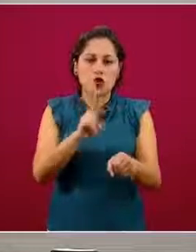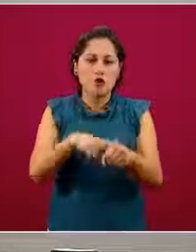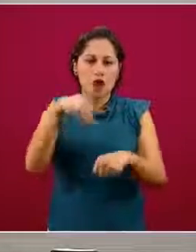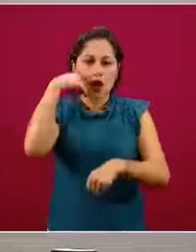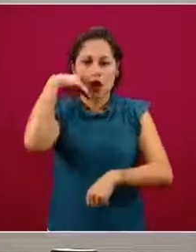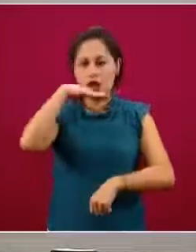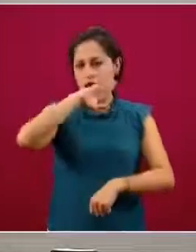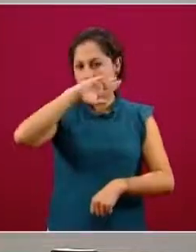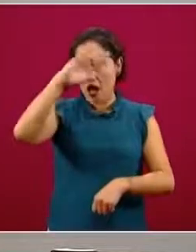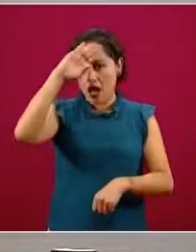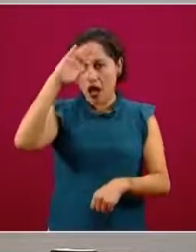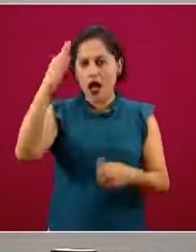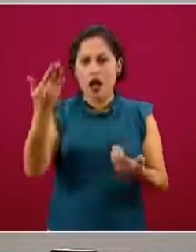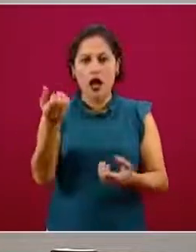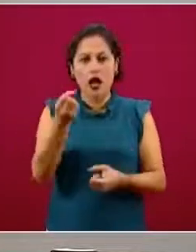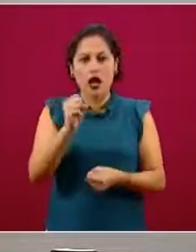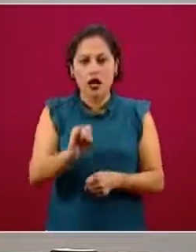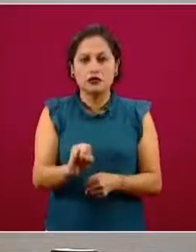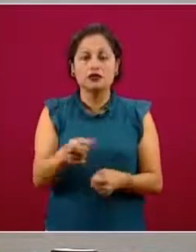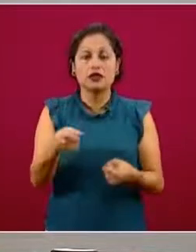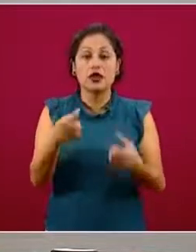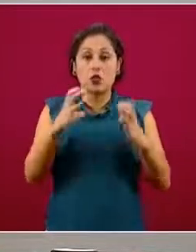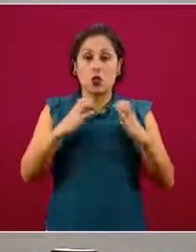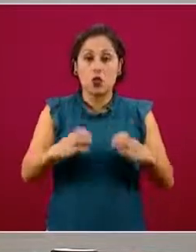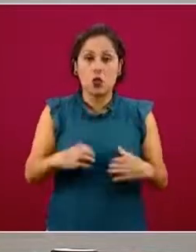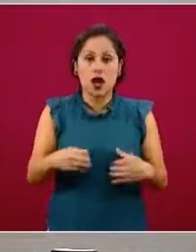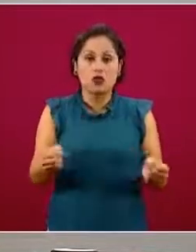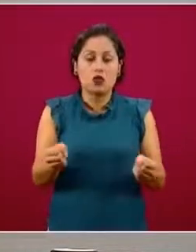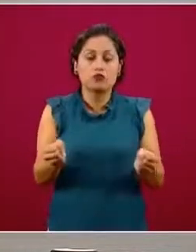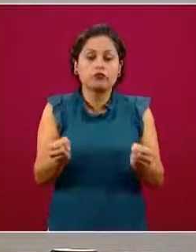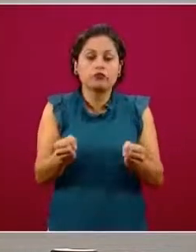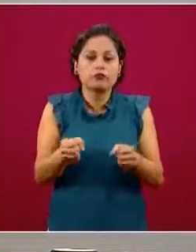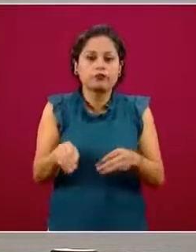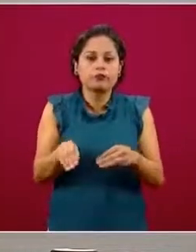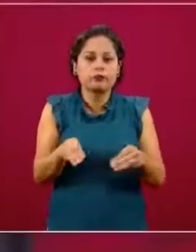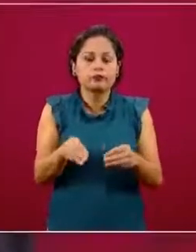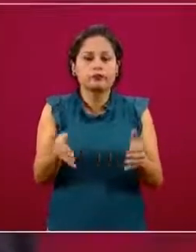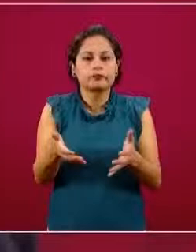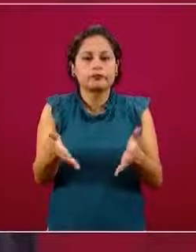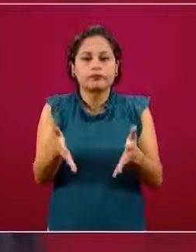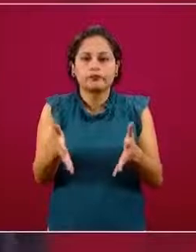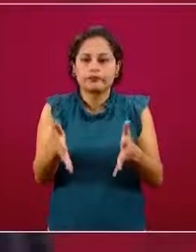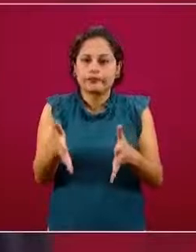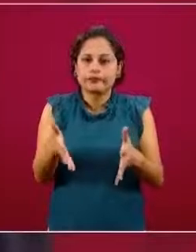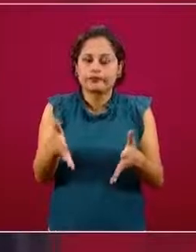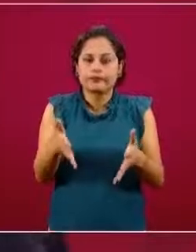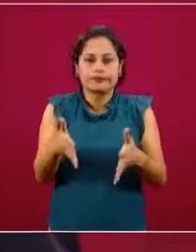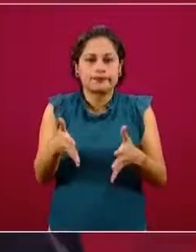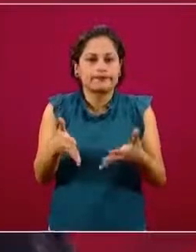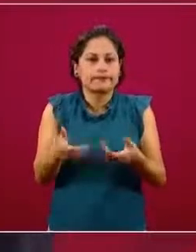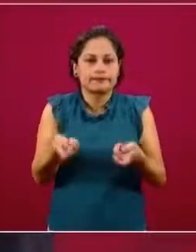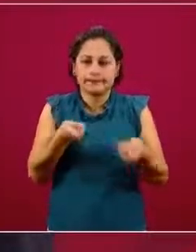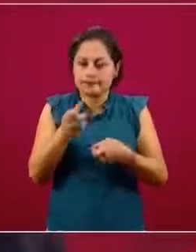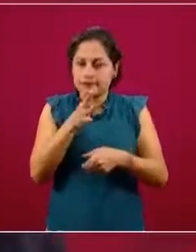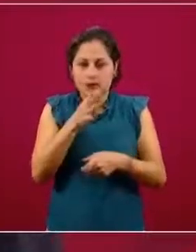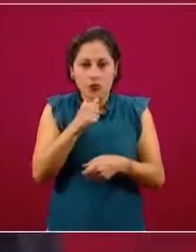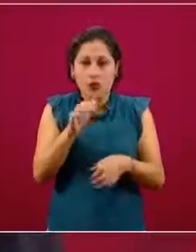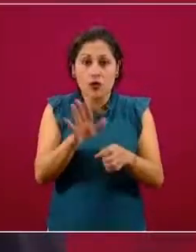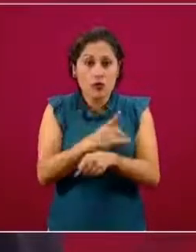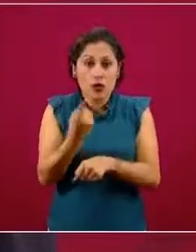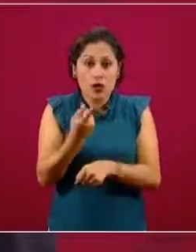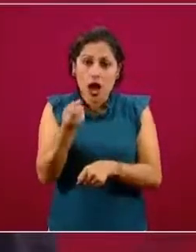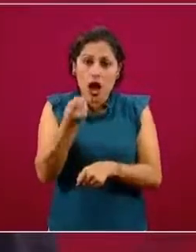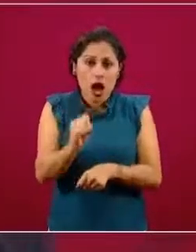irritación generalizada, puede empezar la persona a temblar sin control, y es precisamente el mecanismo que